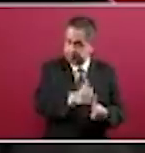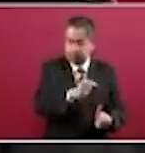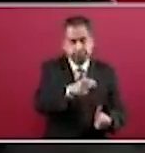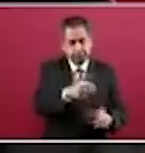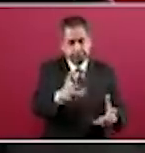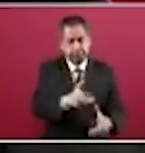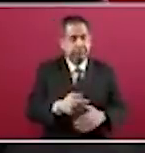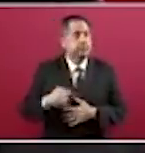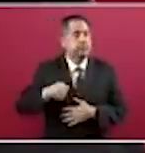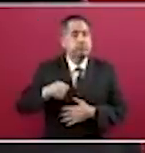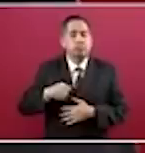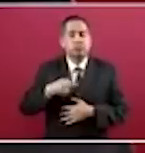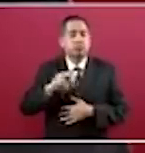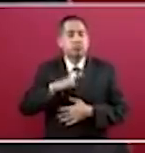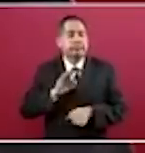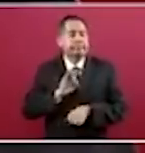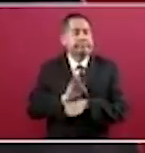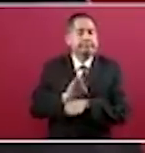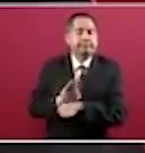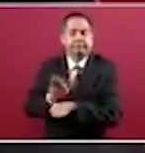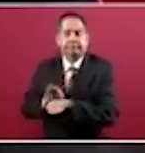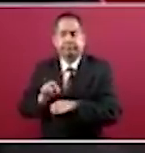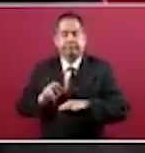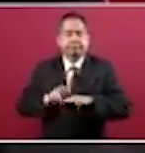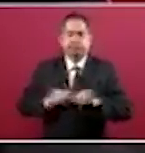responsabilidad. Yo no voy a proteger a nadie,